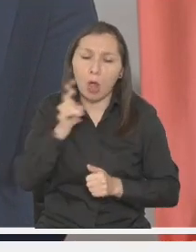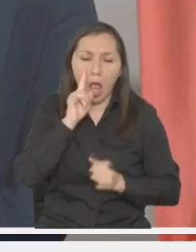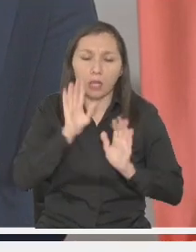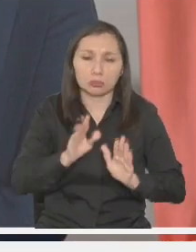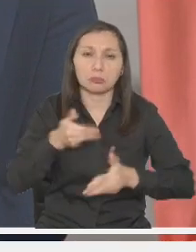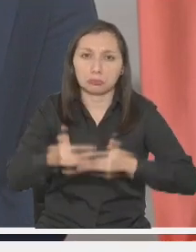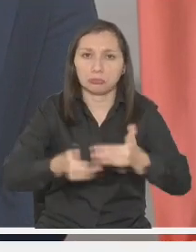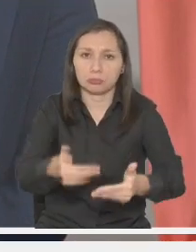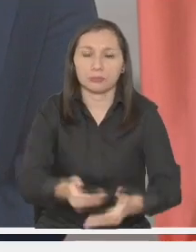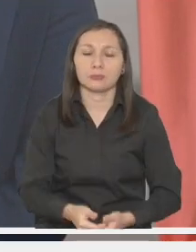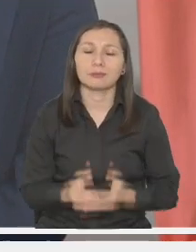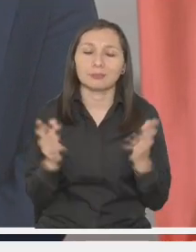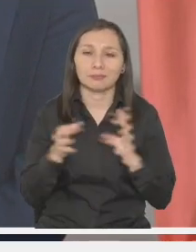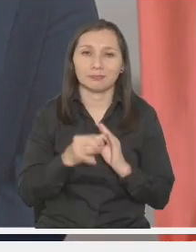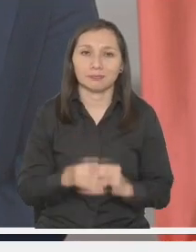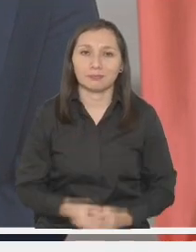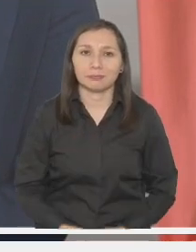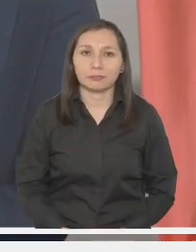suceder.